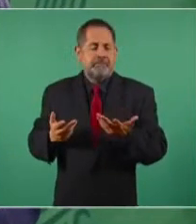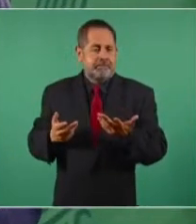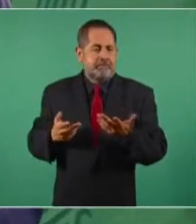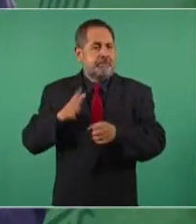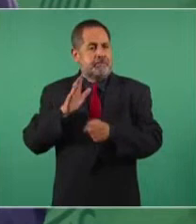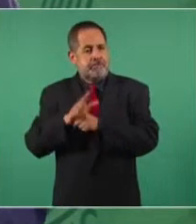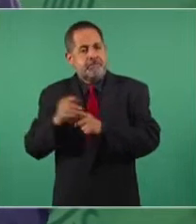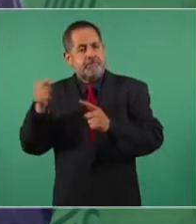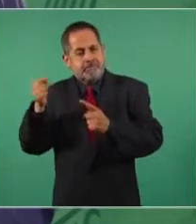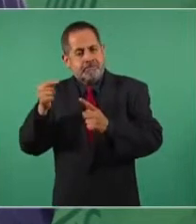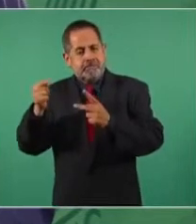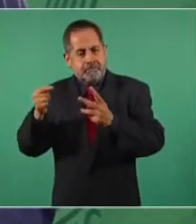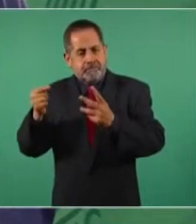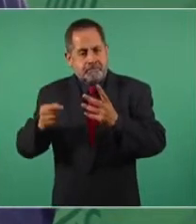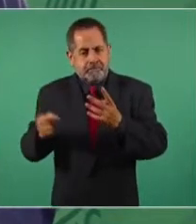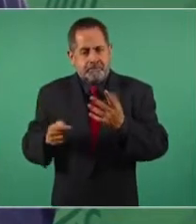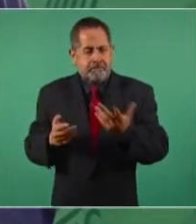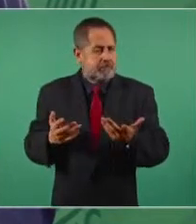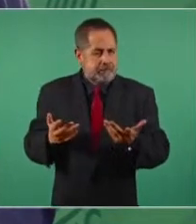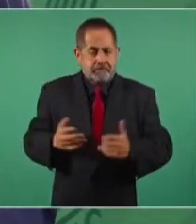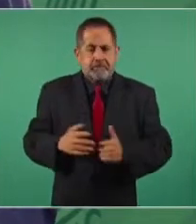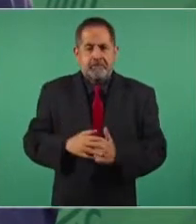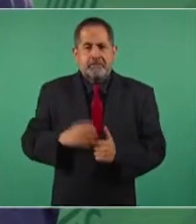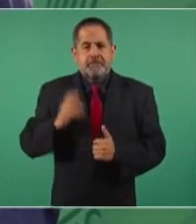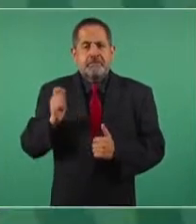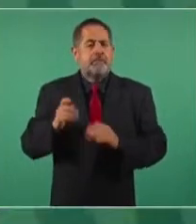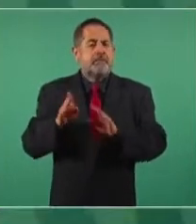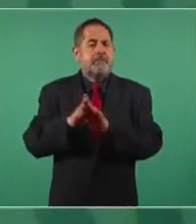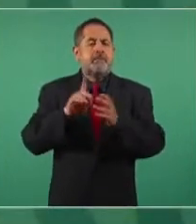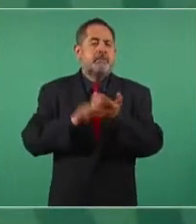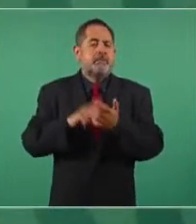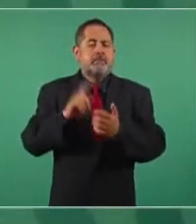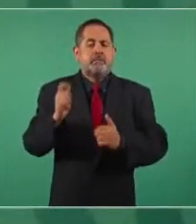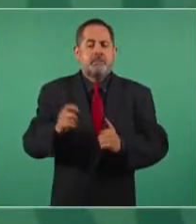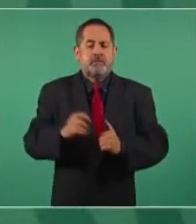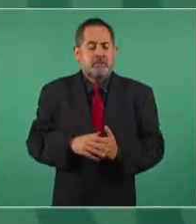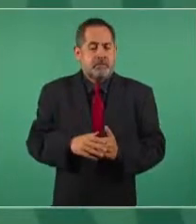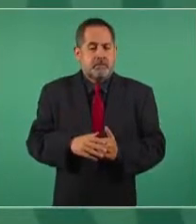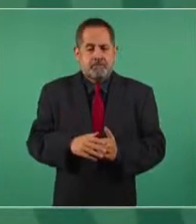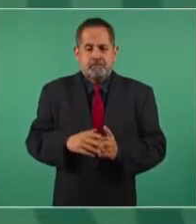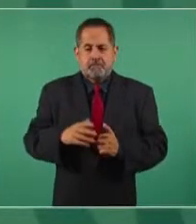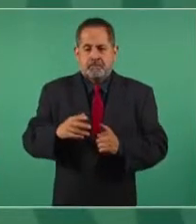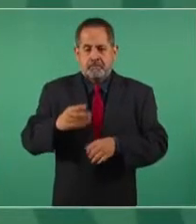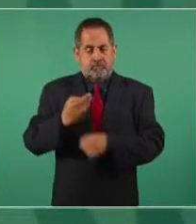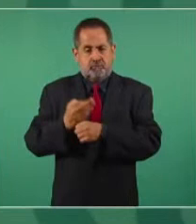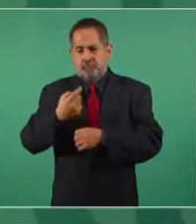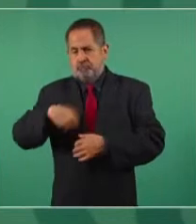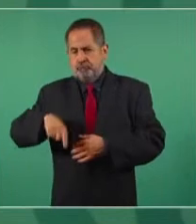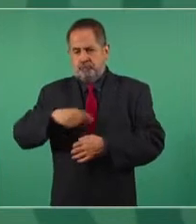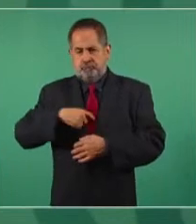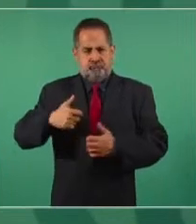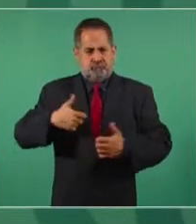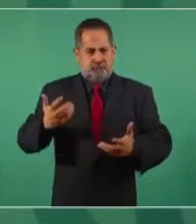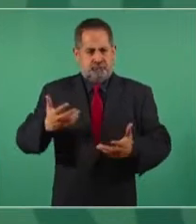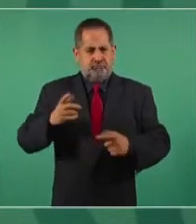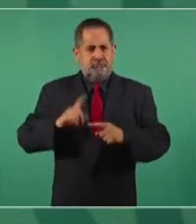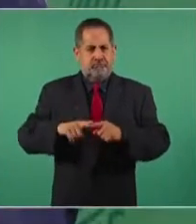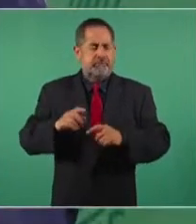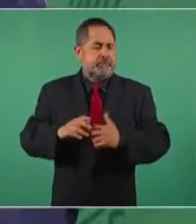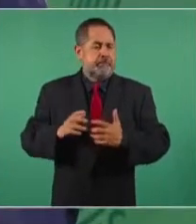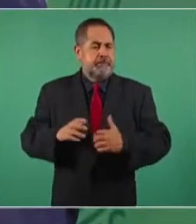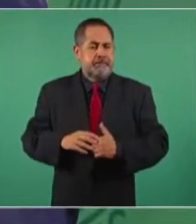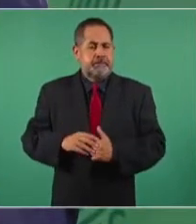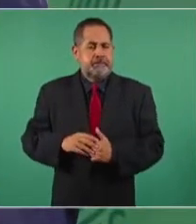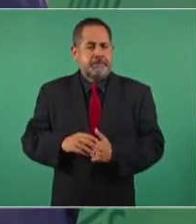argumentos d lo que estamos llevando a cabo la política